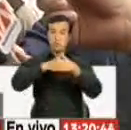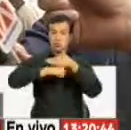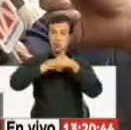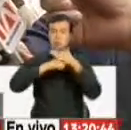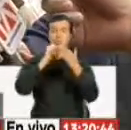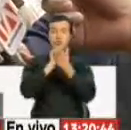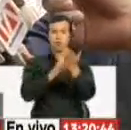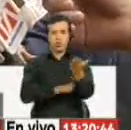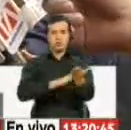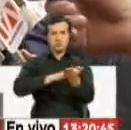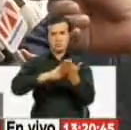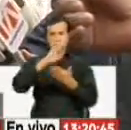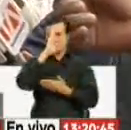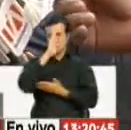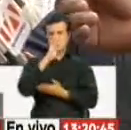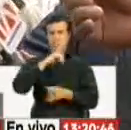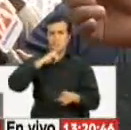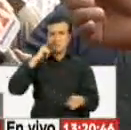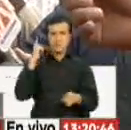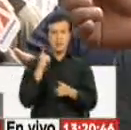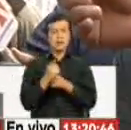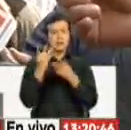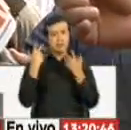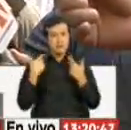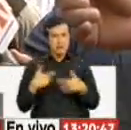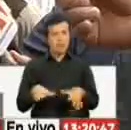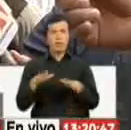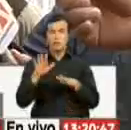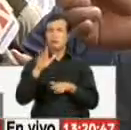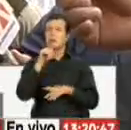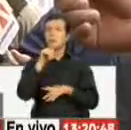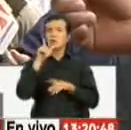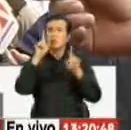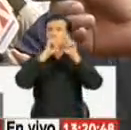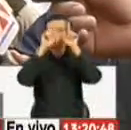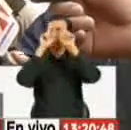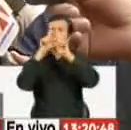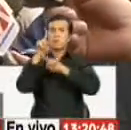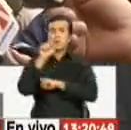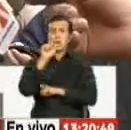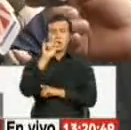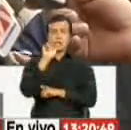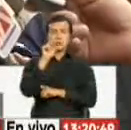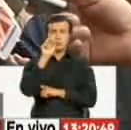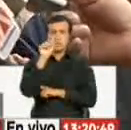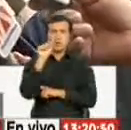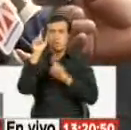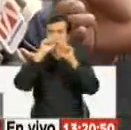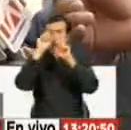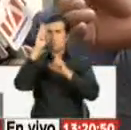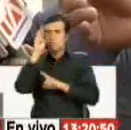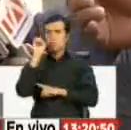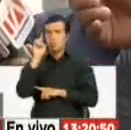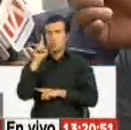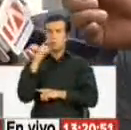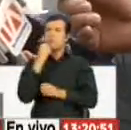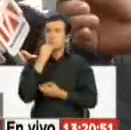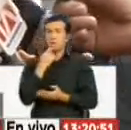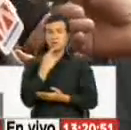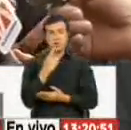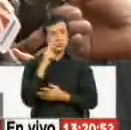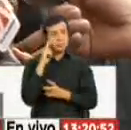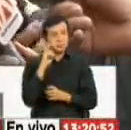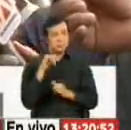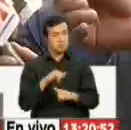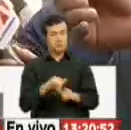proyecto transparente de hecho así lo han ratificado las empresas acciona y odebrecht en el curso de esta investigación